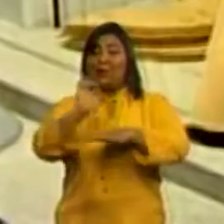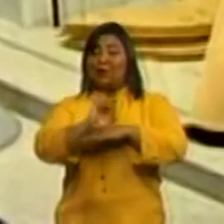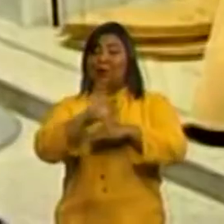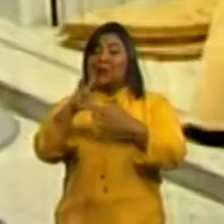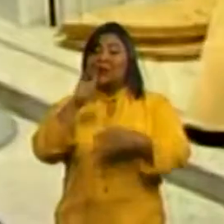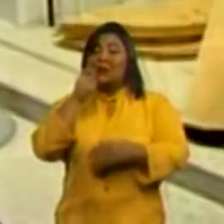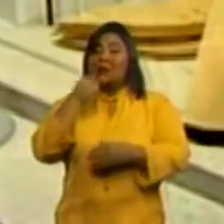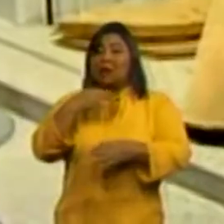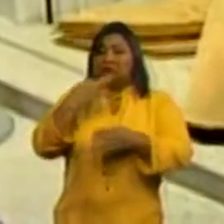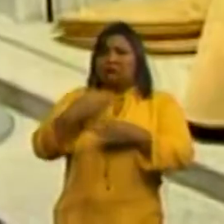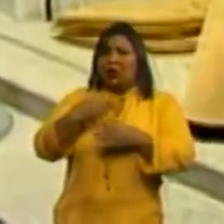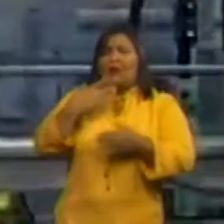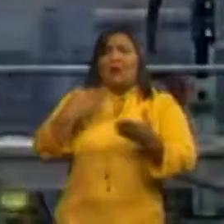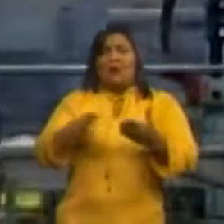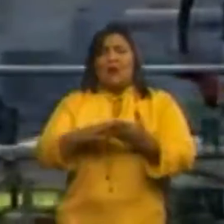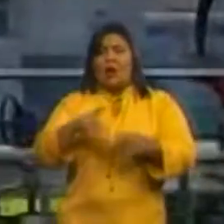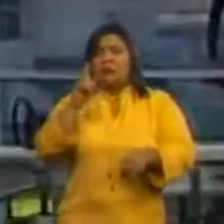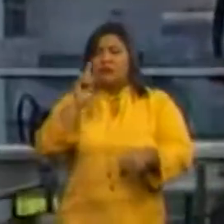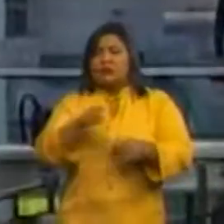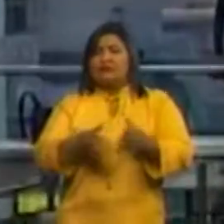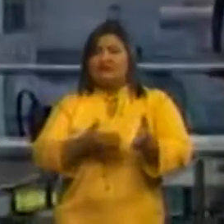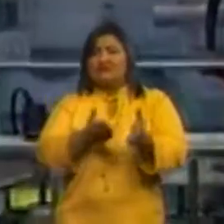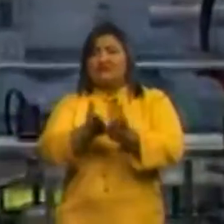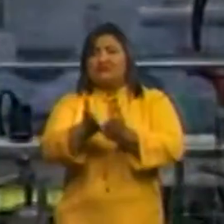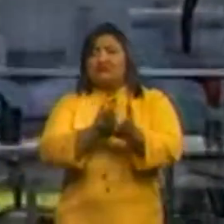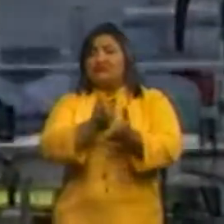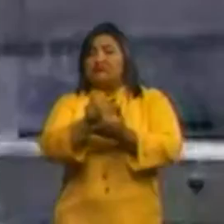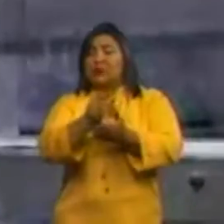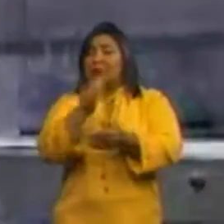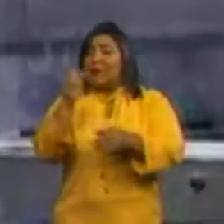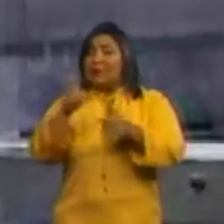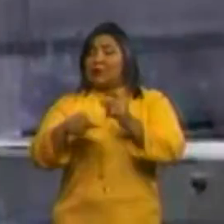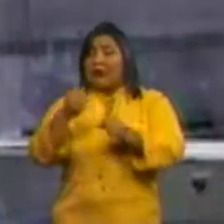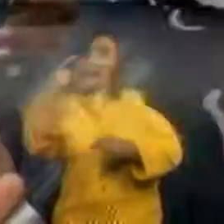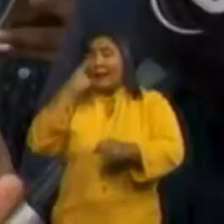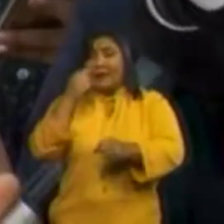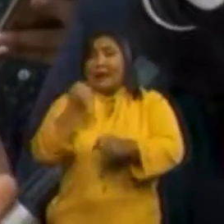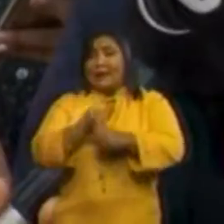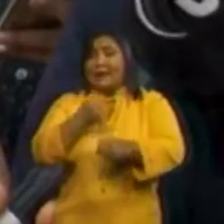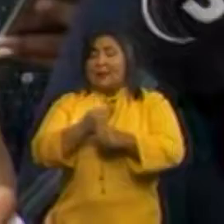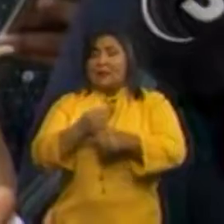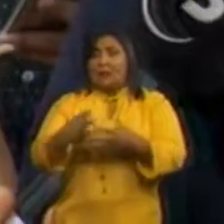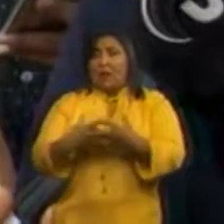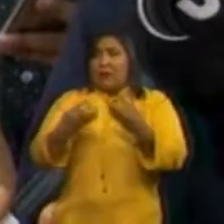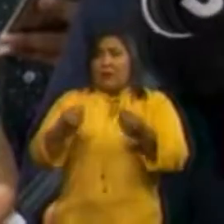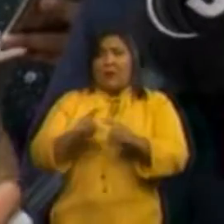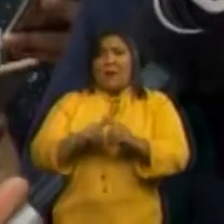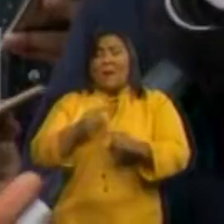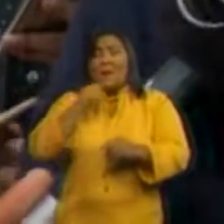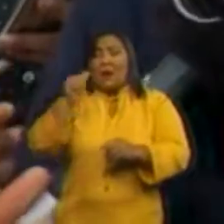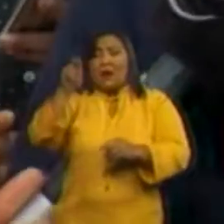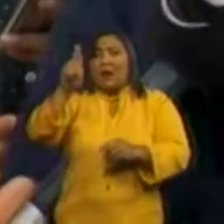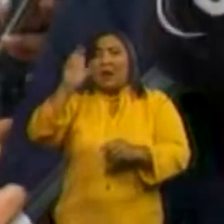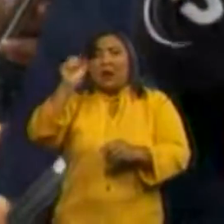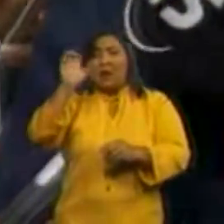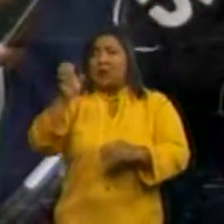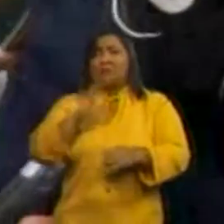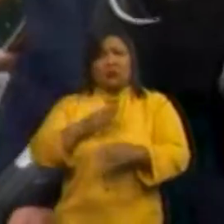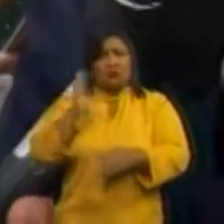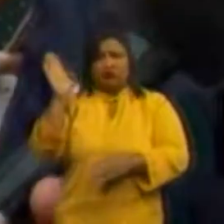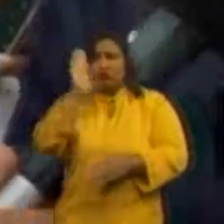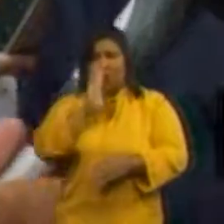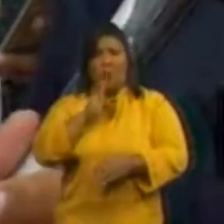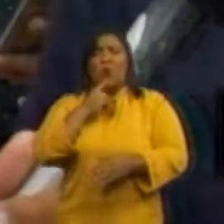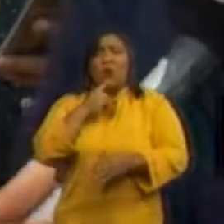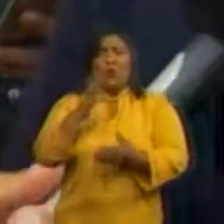aseguran desde ya que ciertos beneficios de los trabajadores desaparecerán a lo que andrés madero responde o en ningún momento se ha hecho